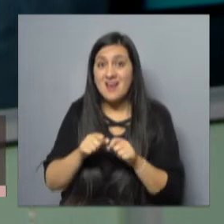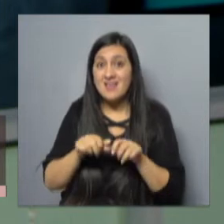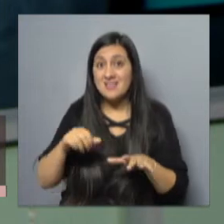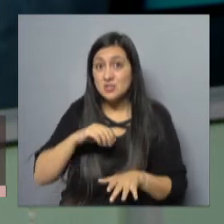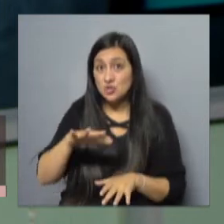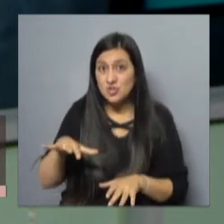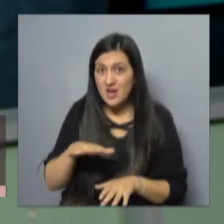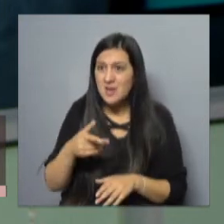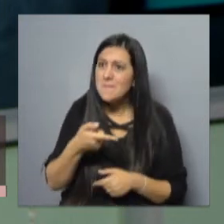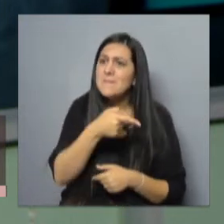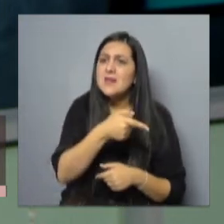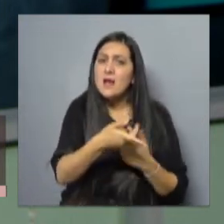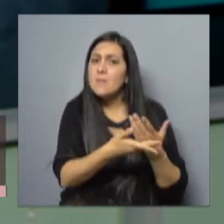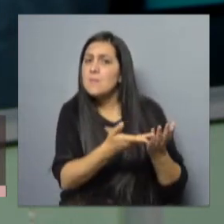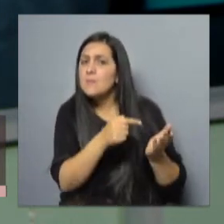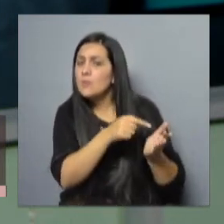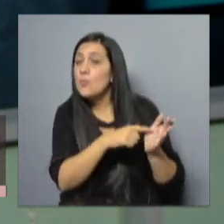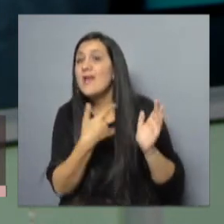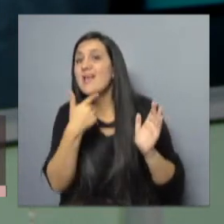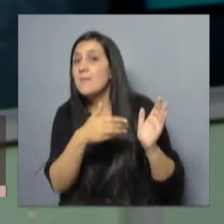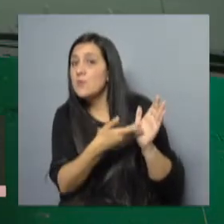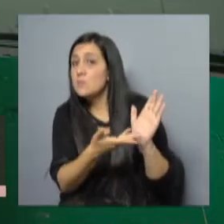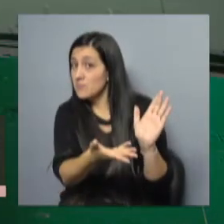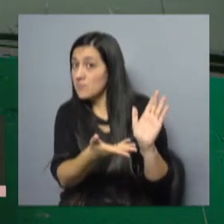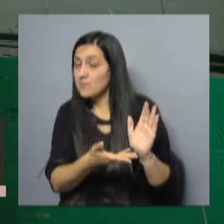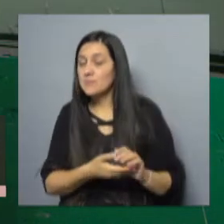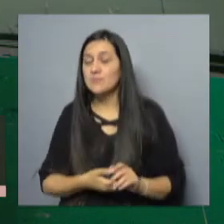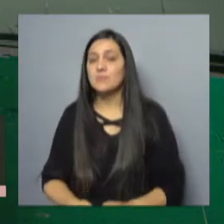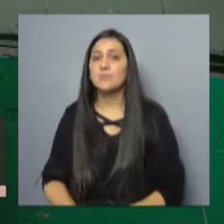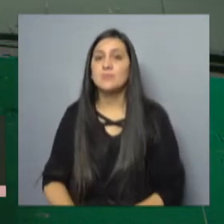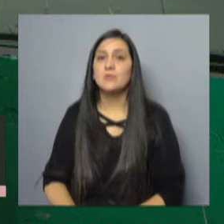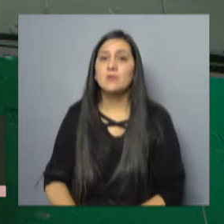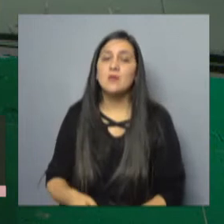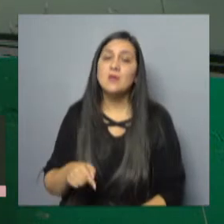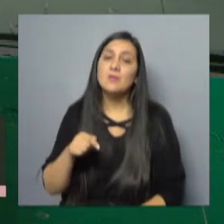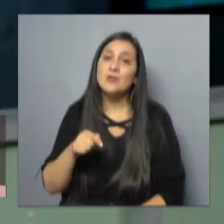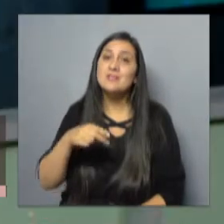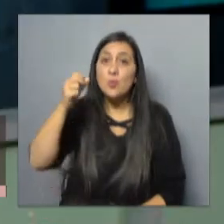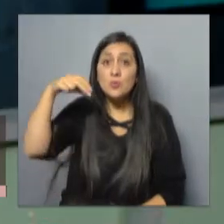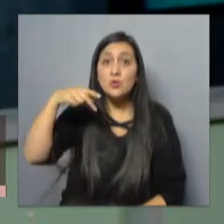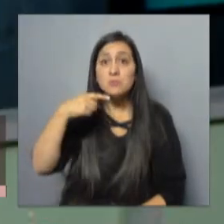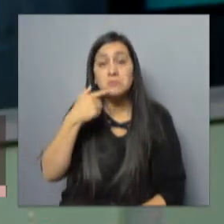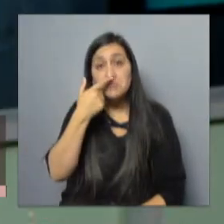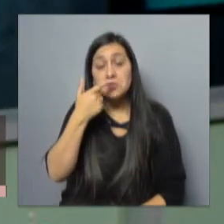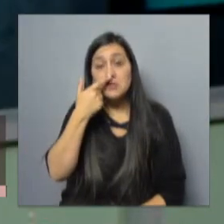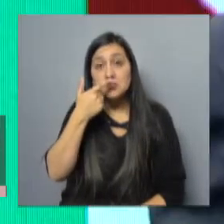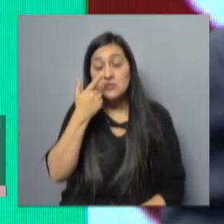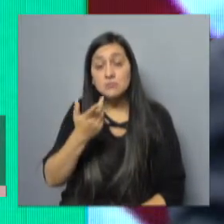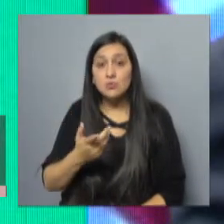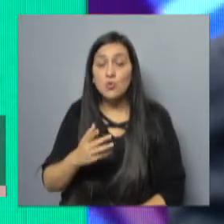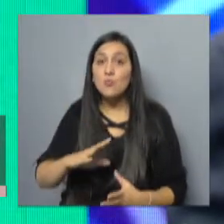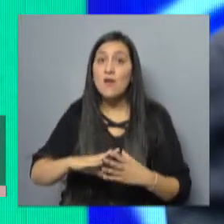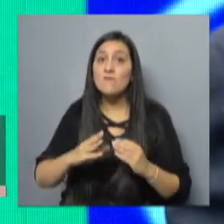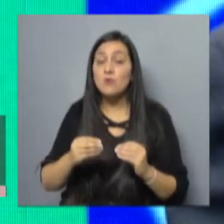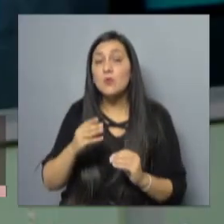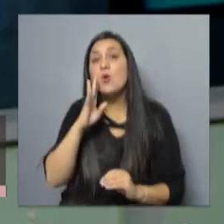diríamos que abortar toda posibilidad de expresión pero en ese punto de vista me interesan han visto como una como